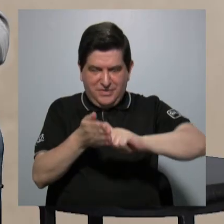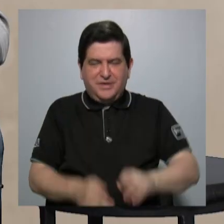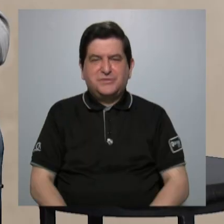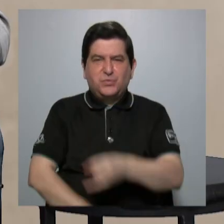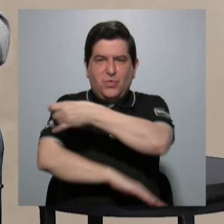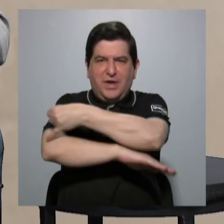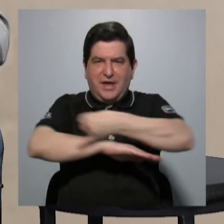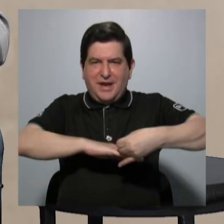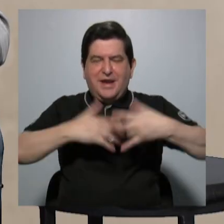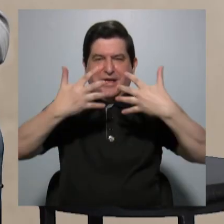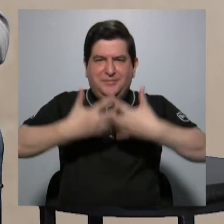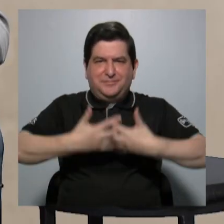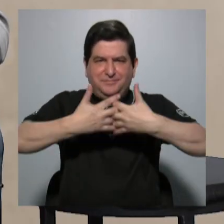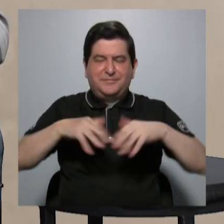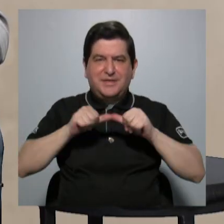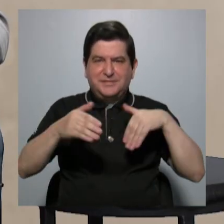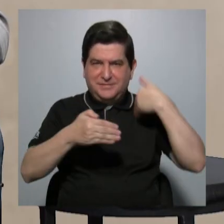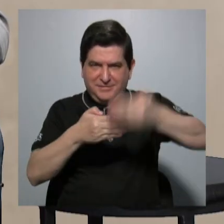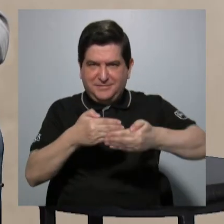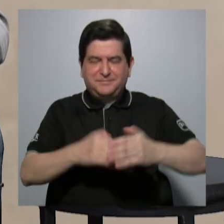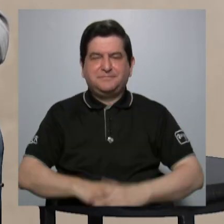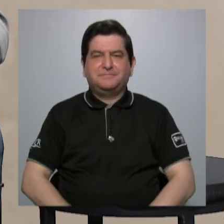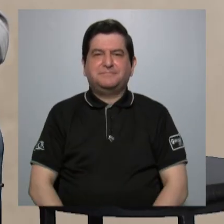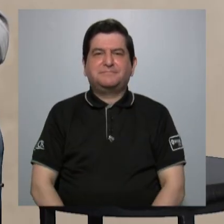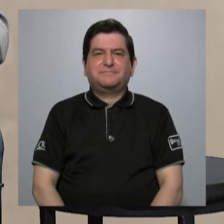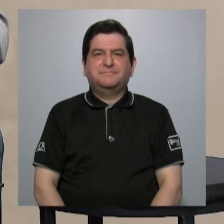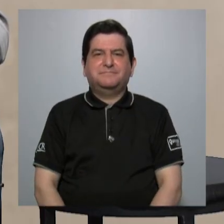Escuela de Ingeniería Industrial. Ya regresamos.